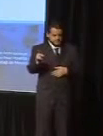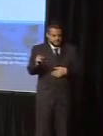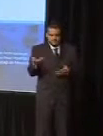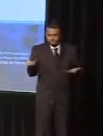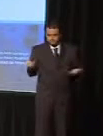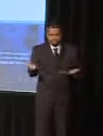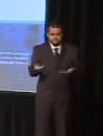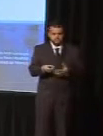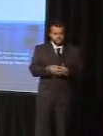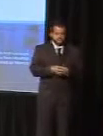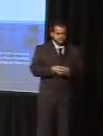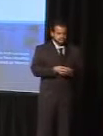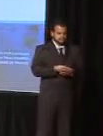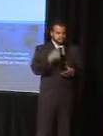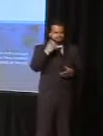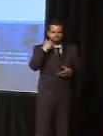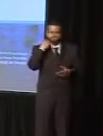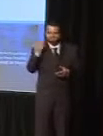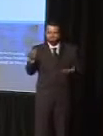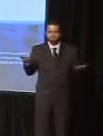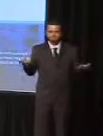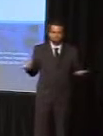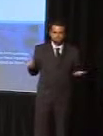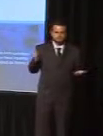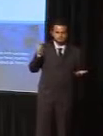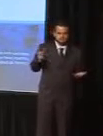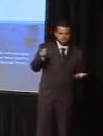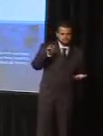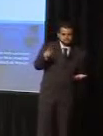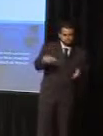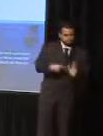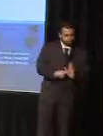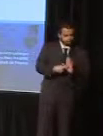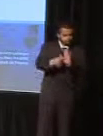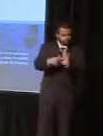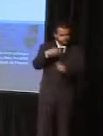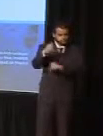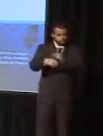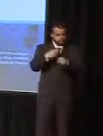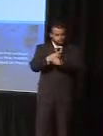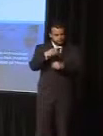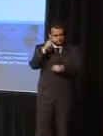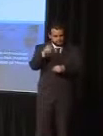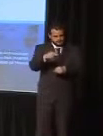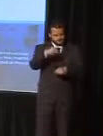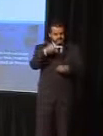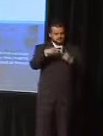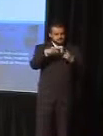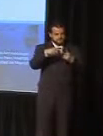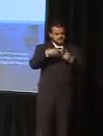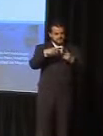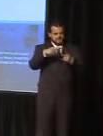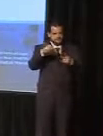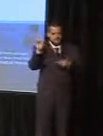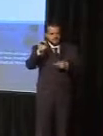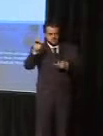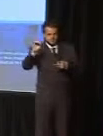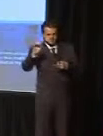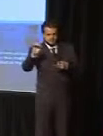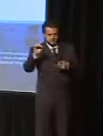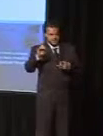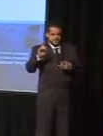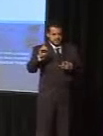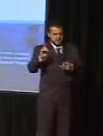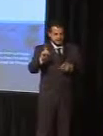quisiera señalar que el recientes años también nos hemos percatado que en democracias asiáticas